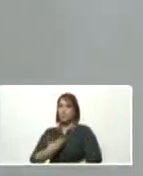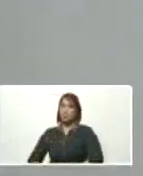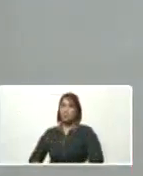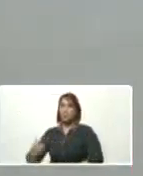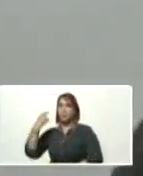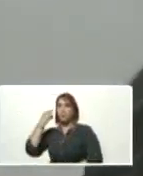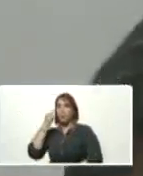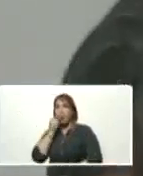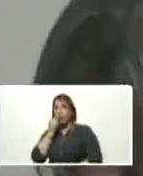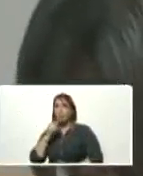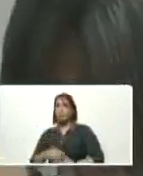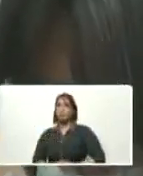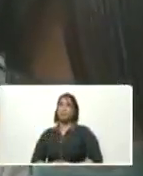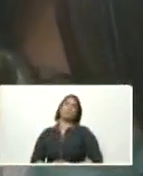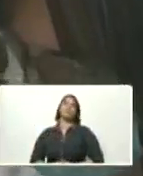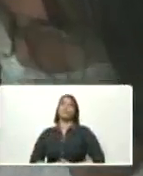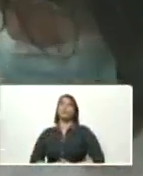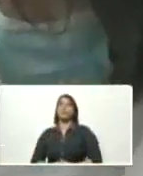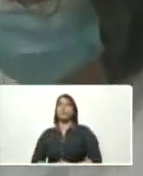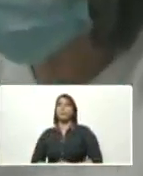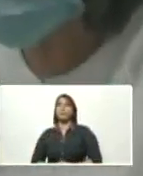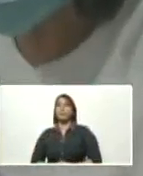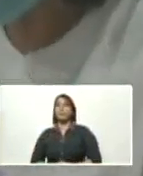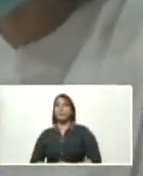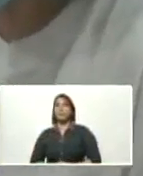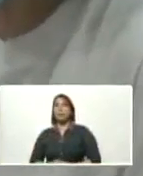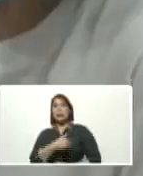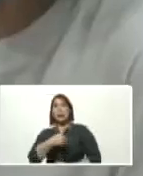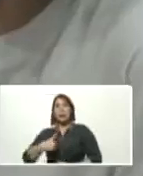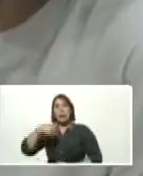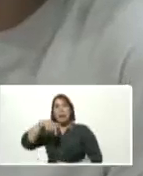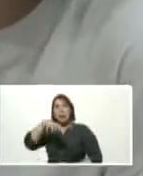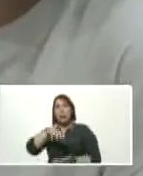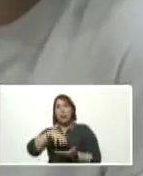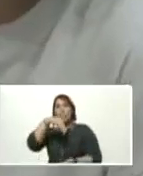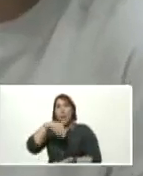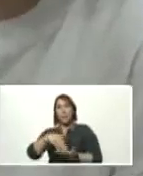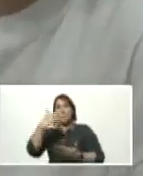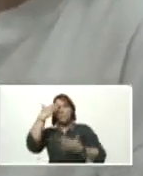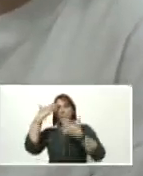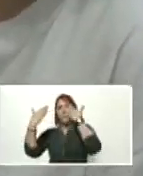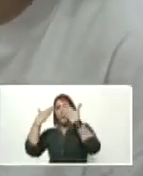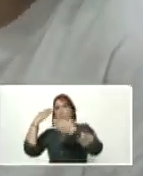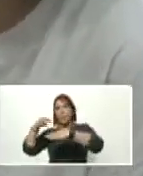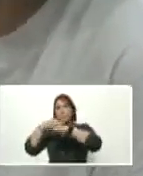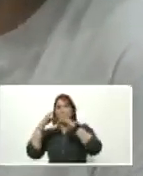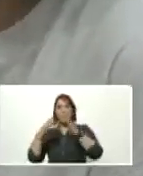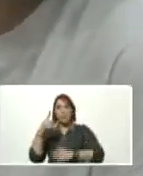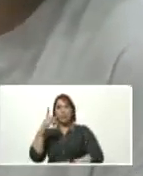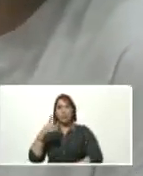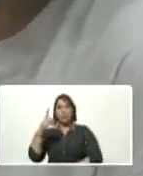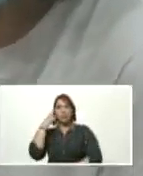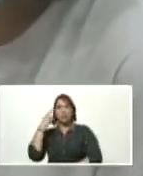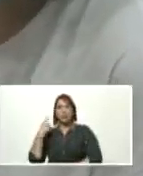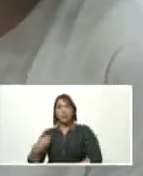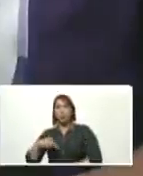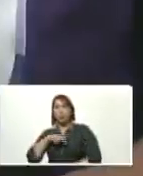Un abrazo solidario y revolucionario. Queremos desde aquí de Miranda saludarlo a usted, saludar a la ministra Diva Guzmán, a